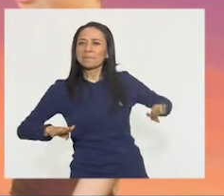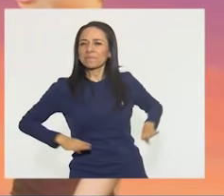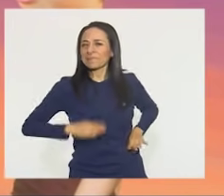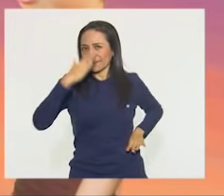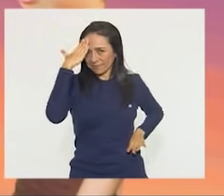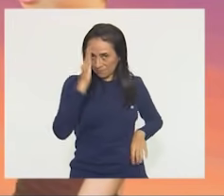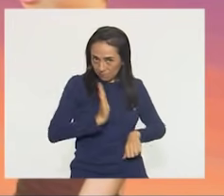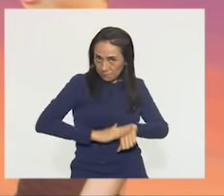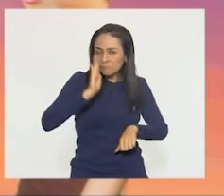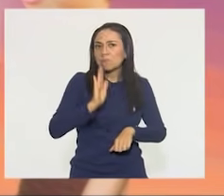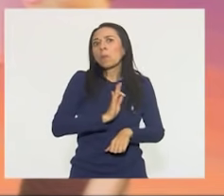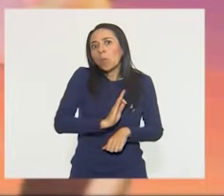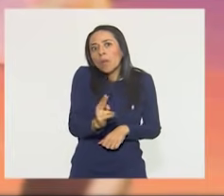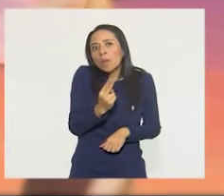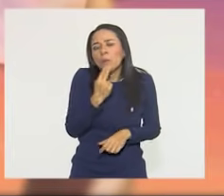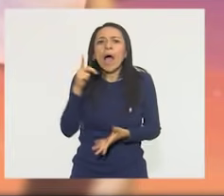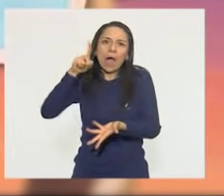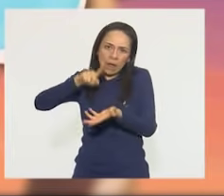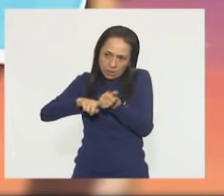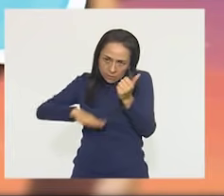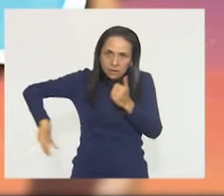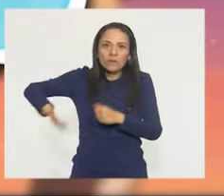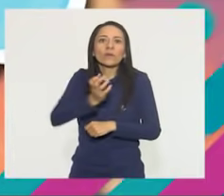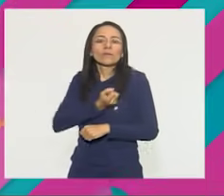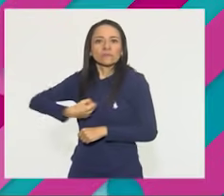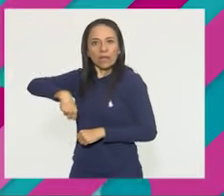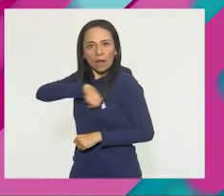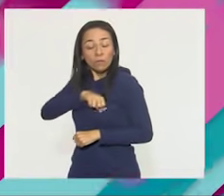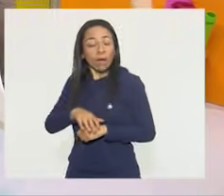diversos campos como la salud. ¡Órale con la ciencia!